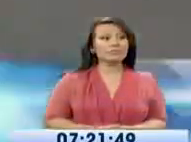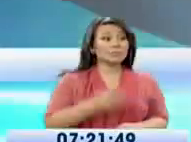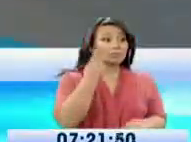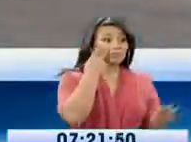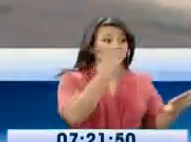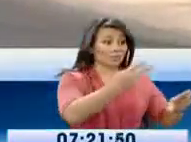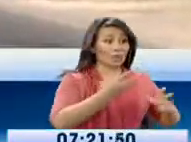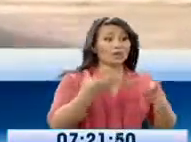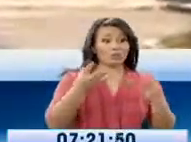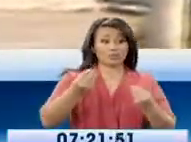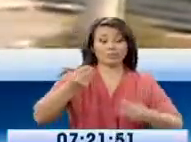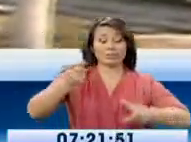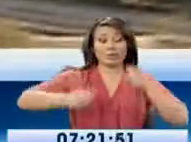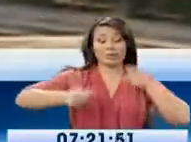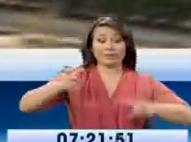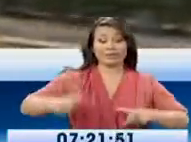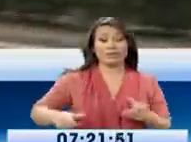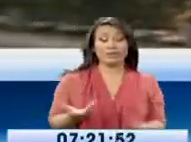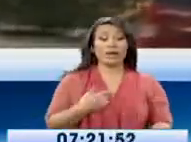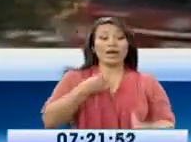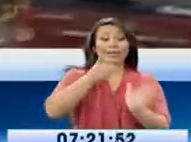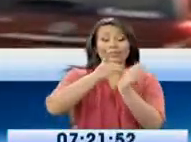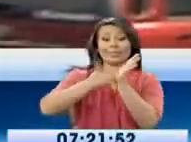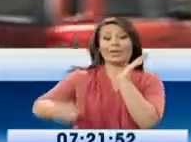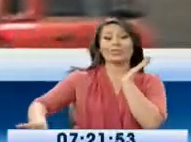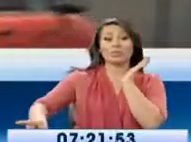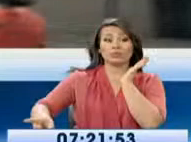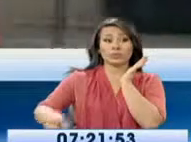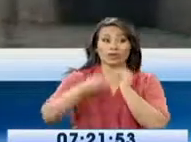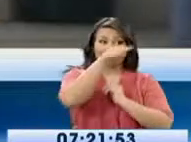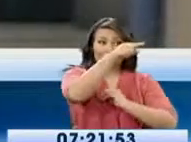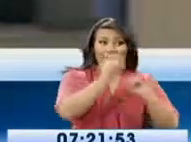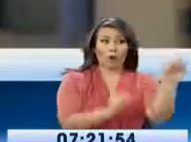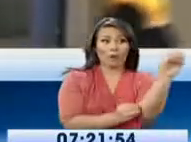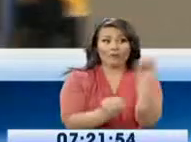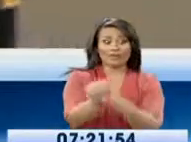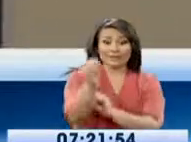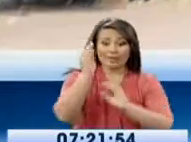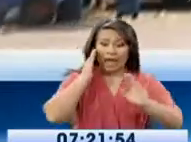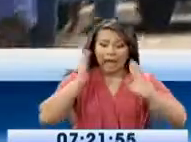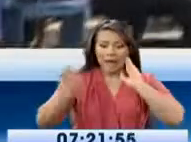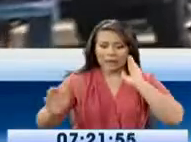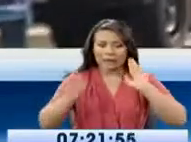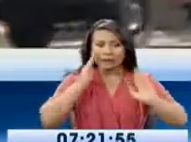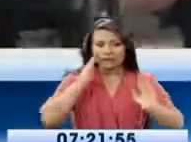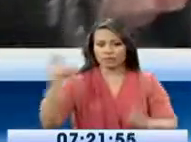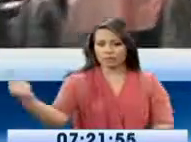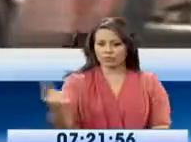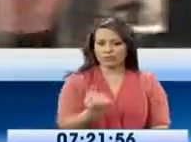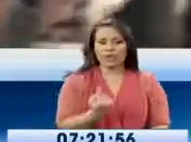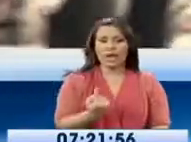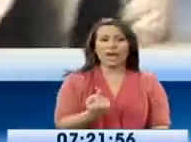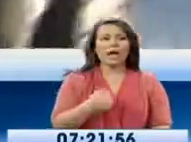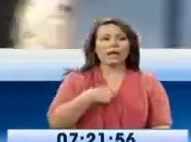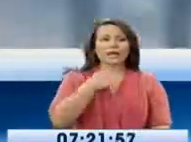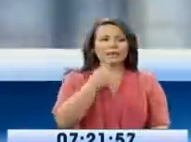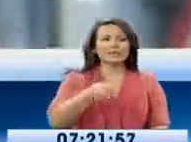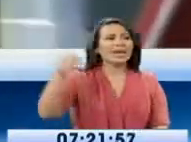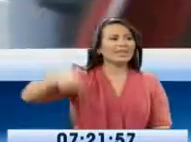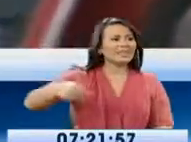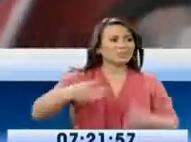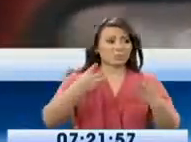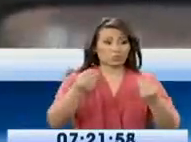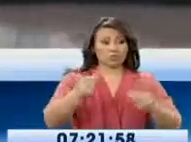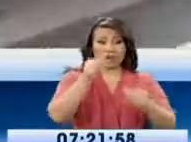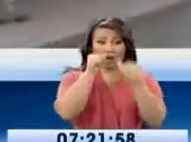Varias son las denuncias que nos llegan sobre el sector de Cisne 2. Aquí sus moradores afirman que la droga se consume como pan